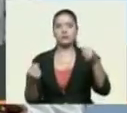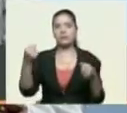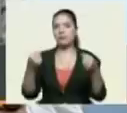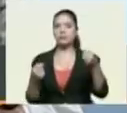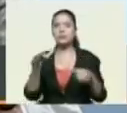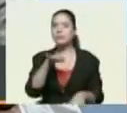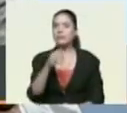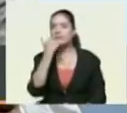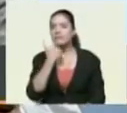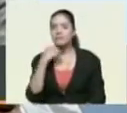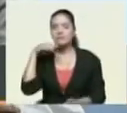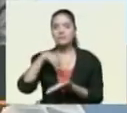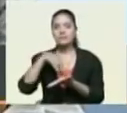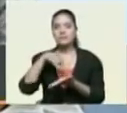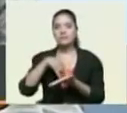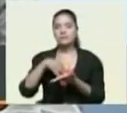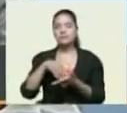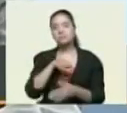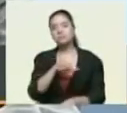procedente de Valencia, estado Carabobo.